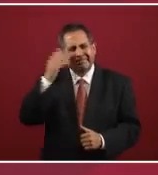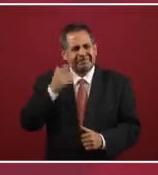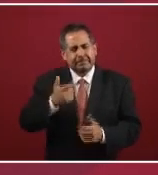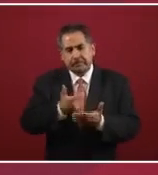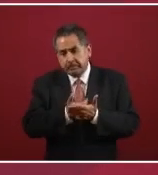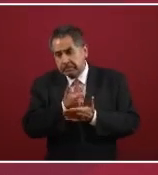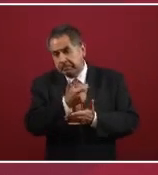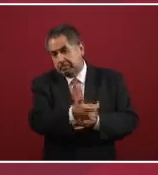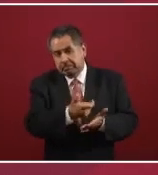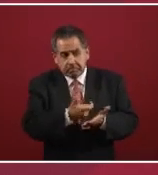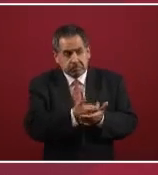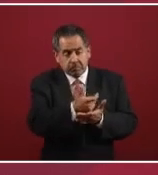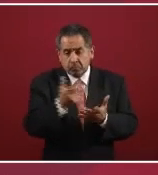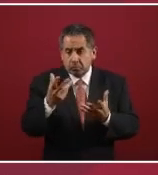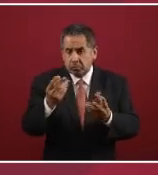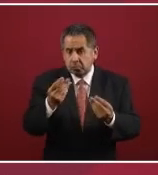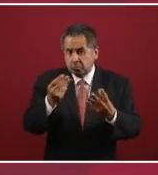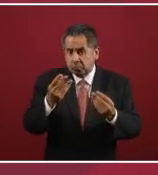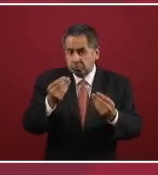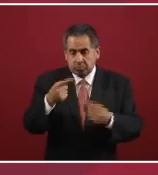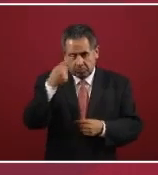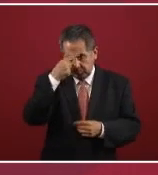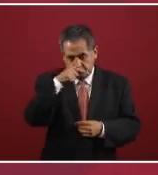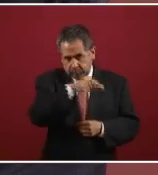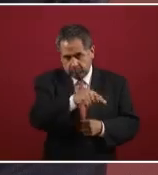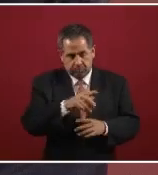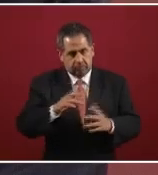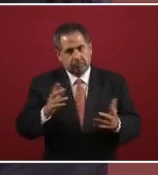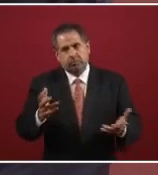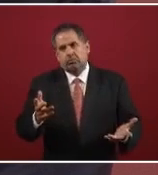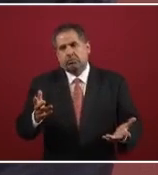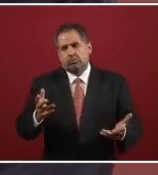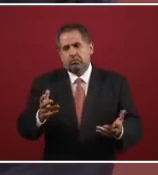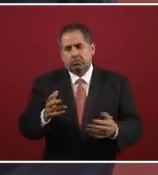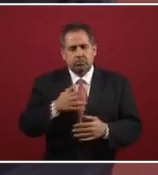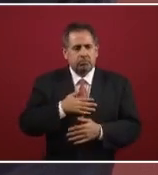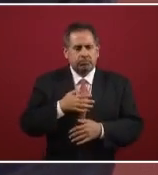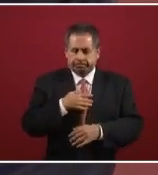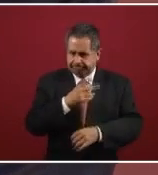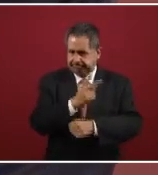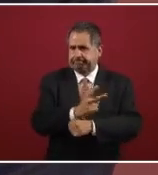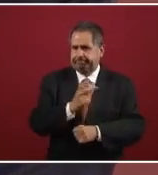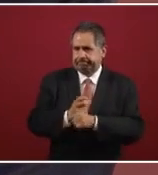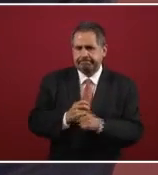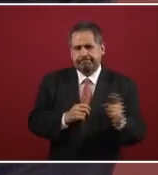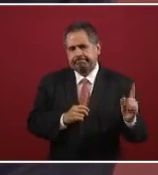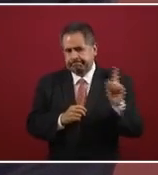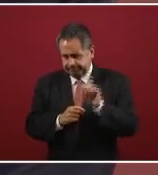muchísimo también por esos servicios voy a invitar